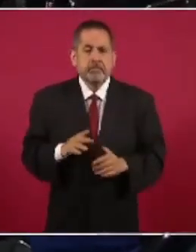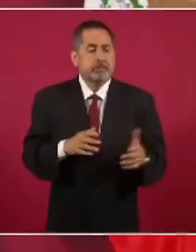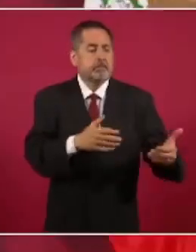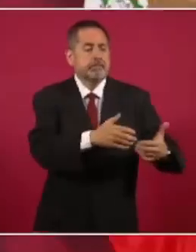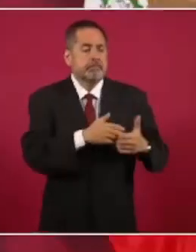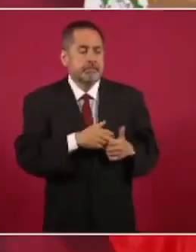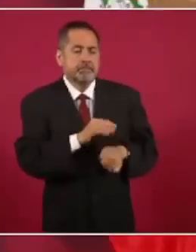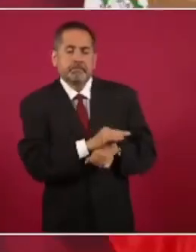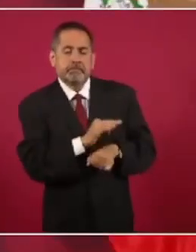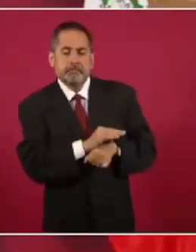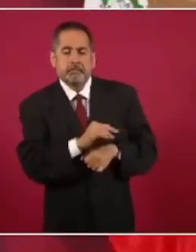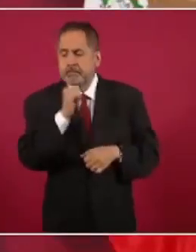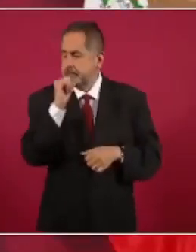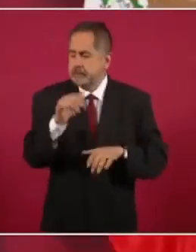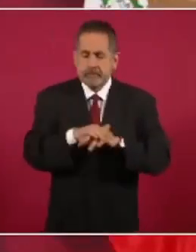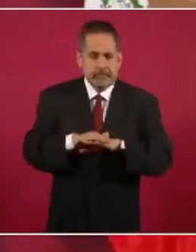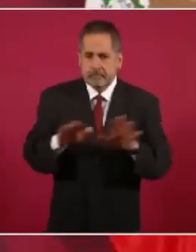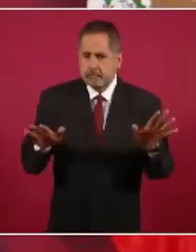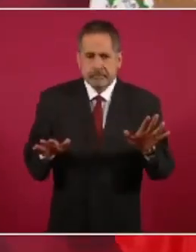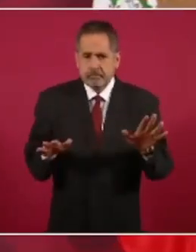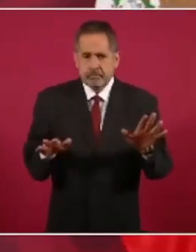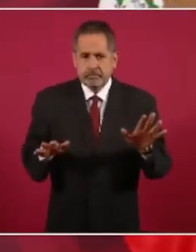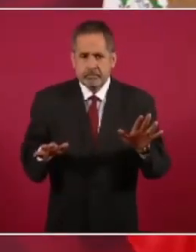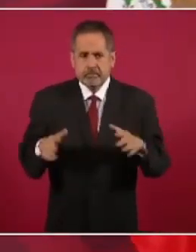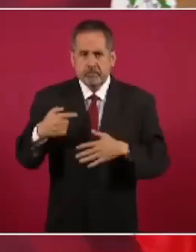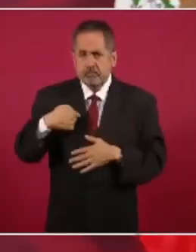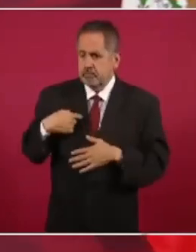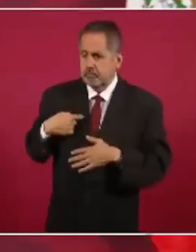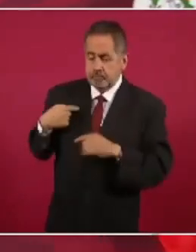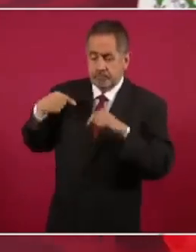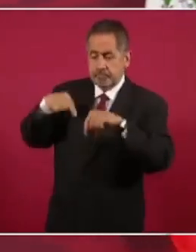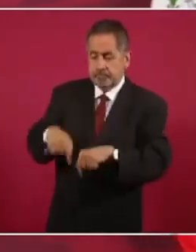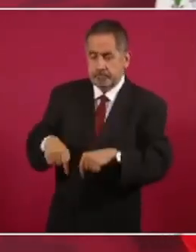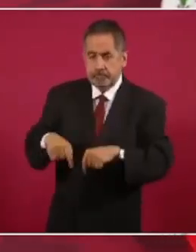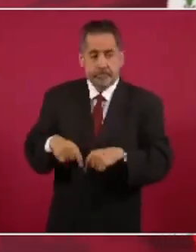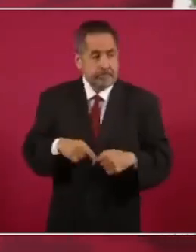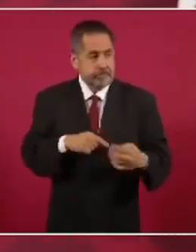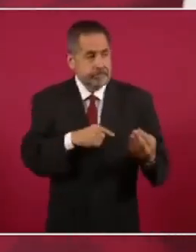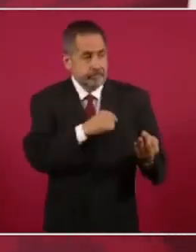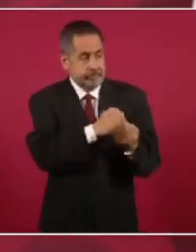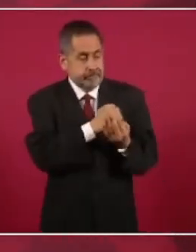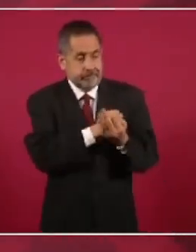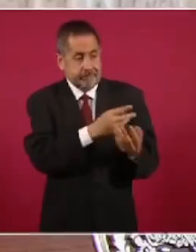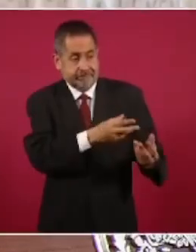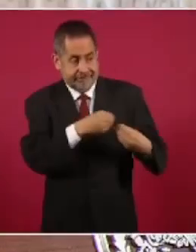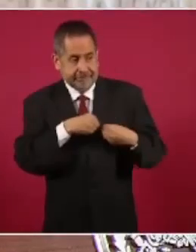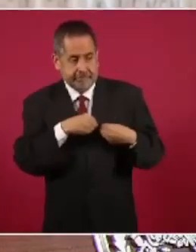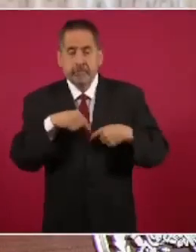nadie, porque yo no estoy aquí, o sea, para